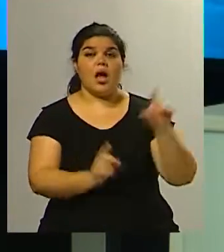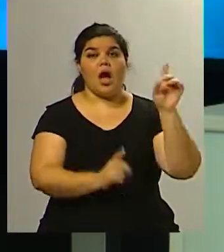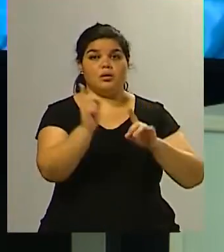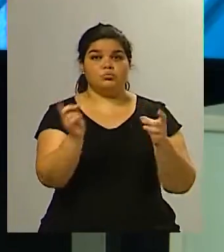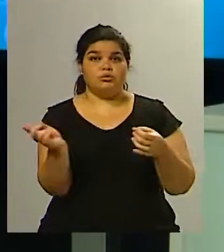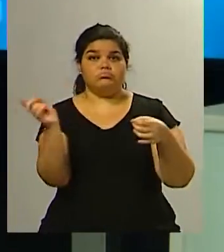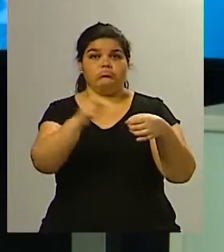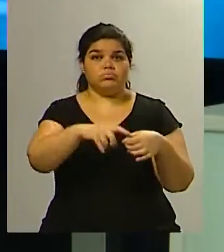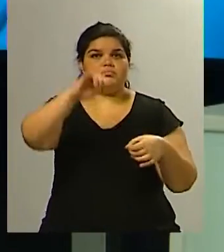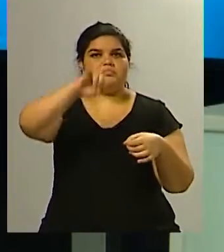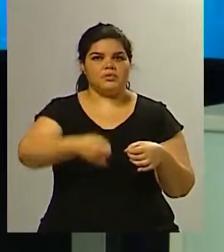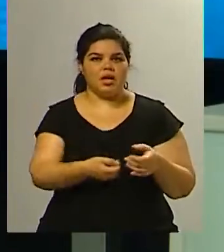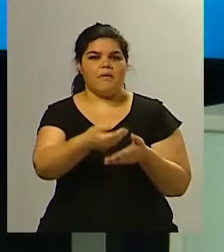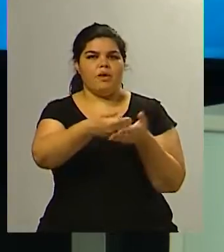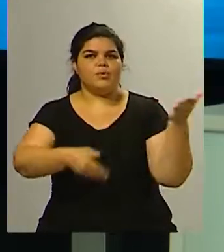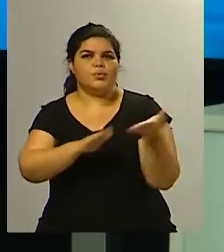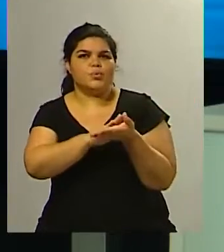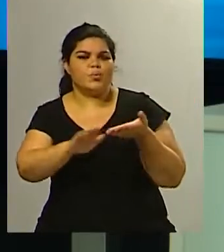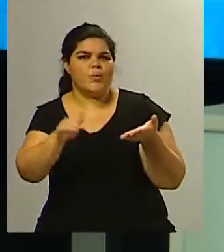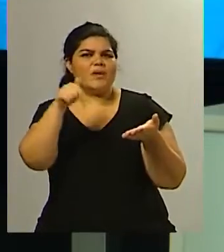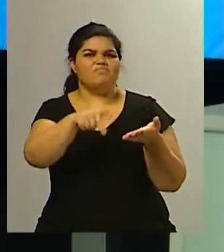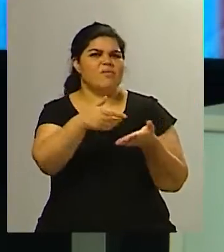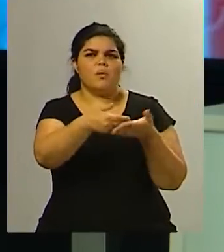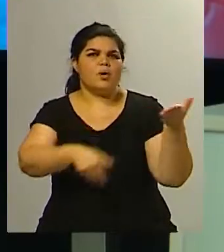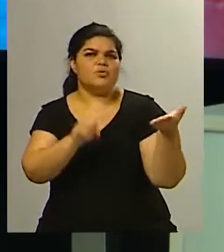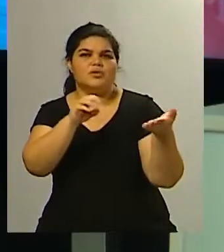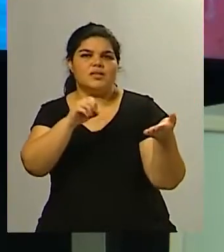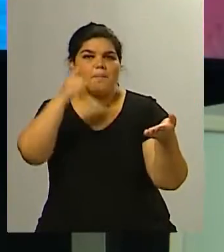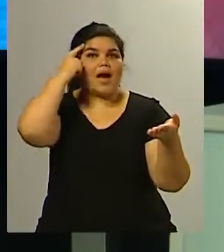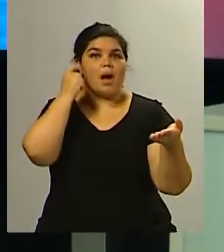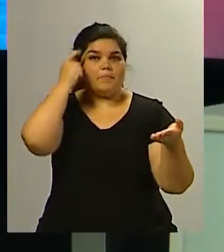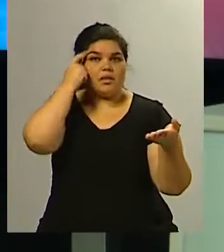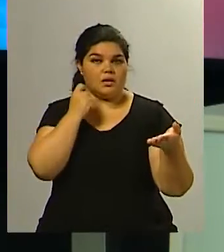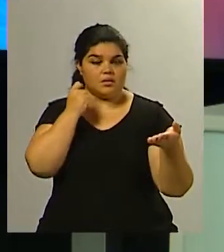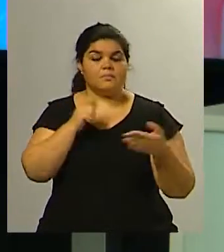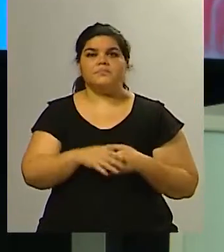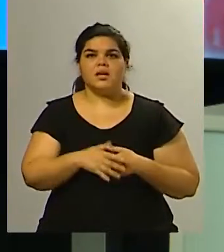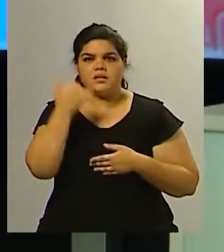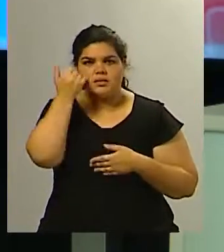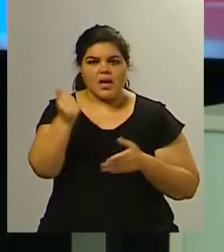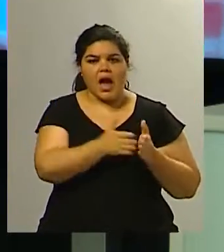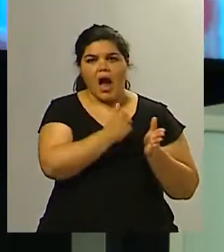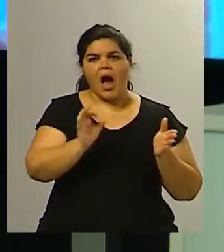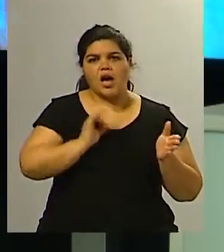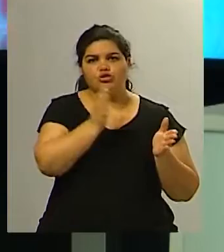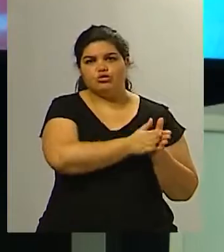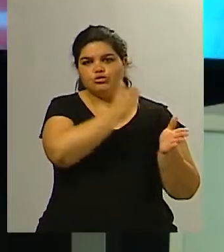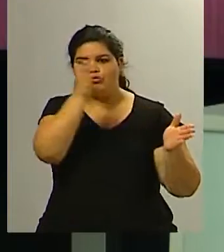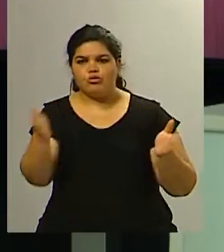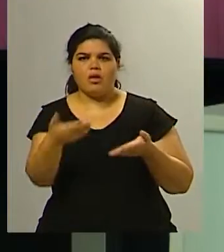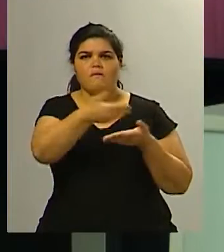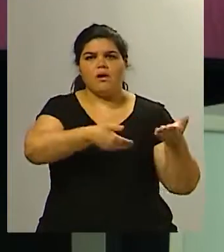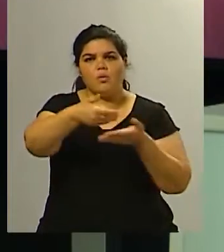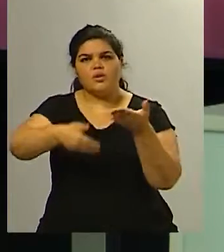nueva evaluación Aprender. Se han llevado ya varias instancias a lo largo de este año y eso tiene que ver con la necesidad de evaluar